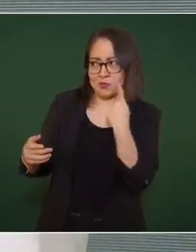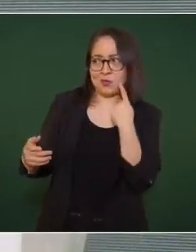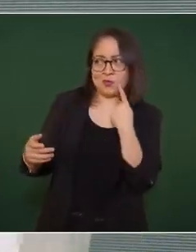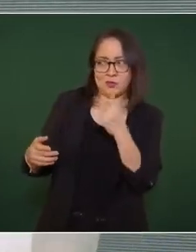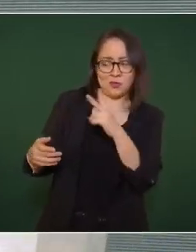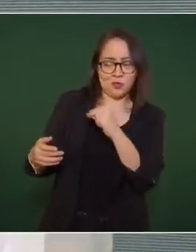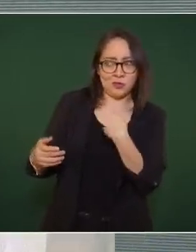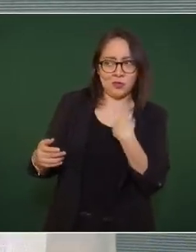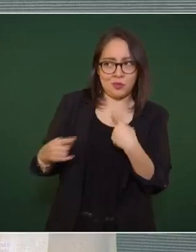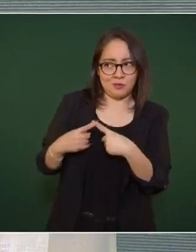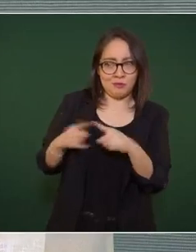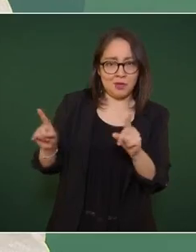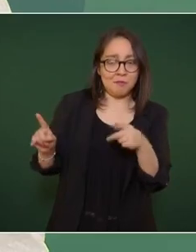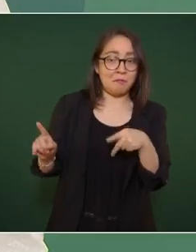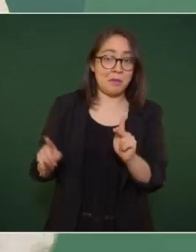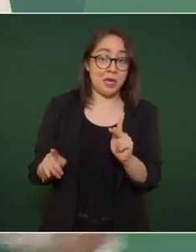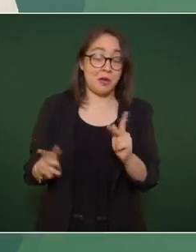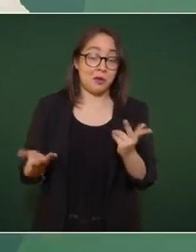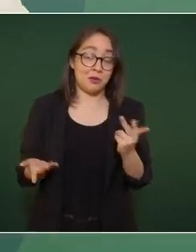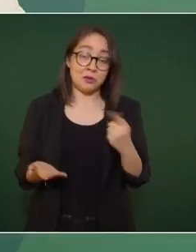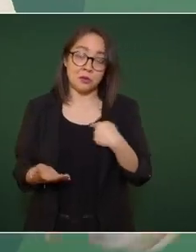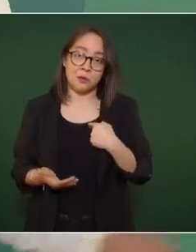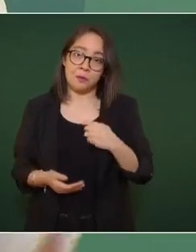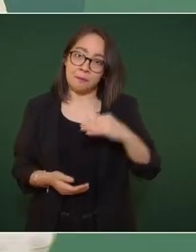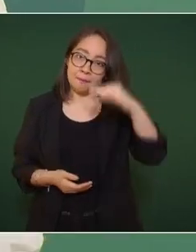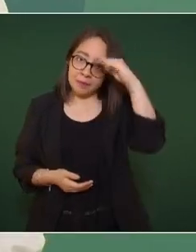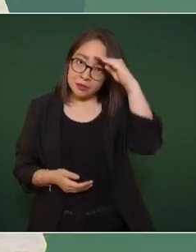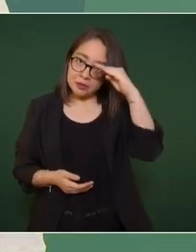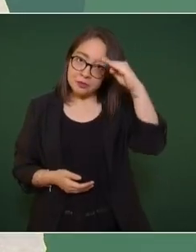considero que es un